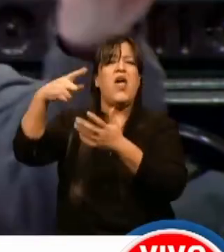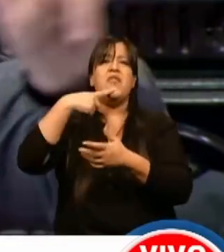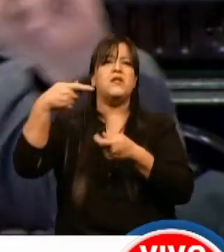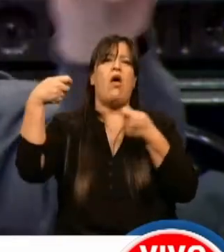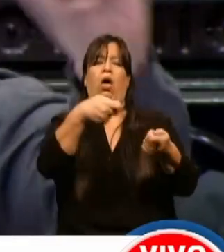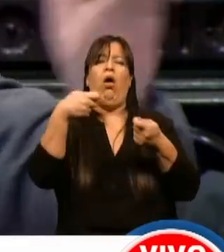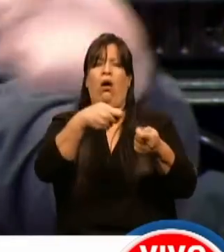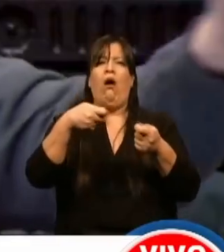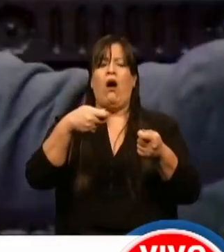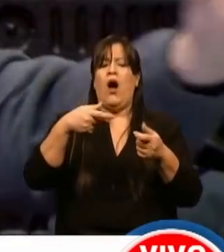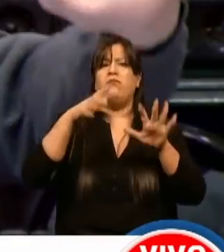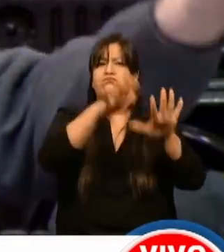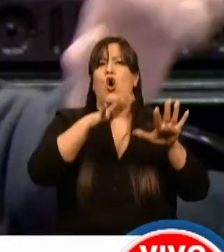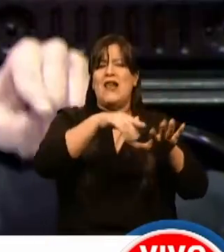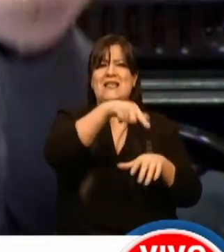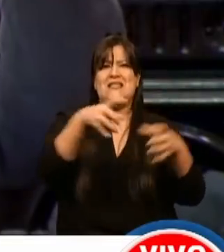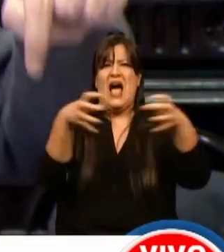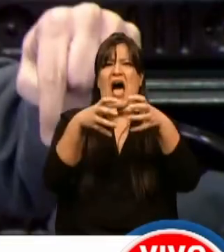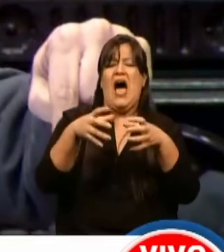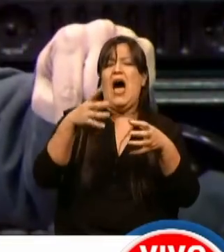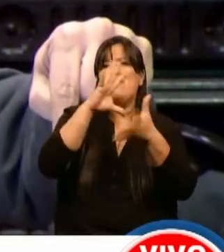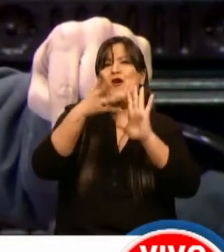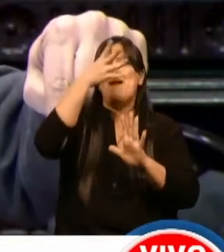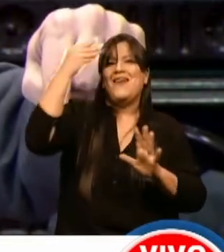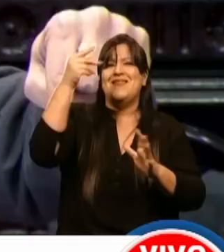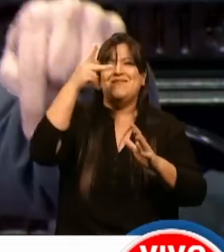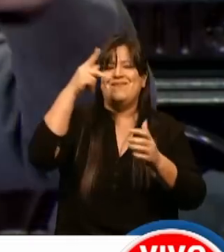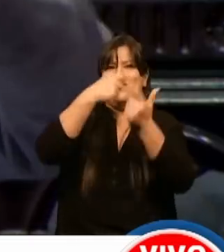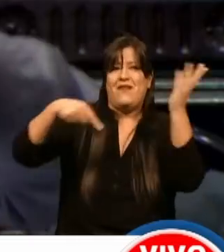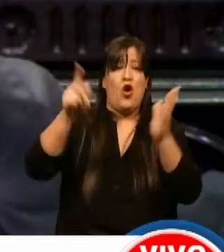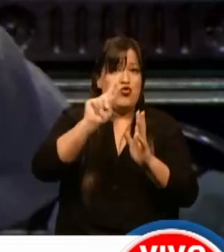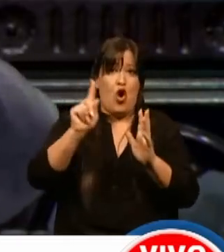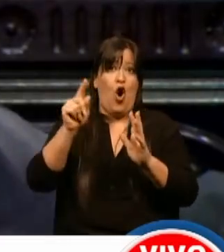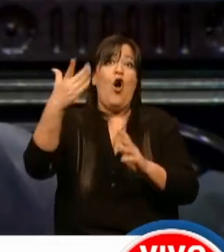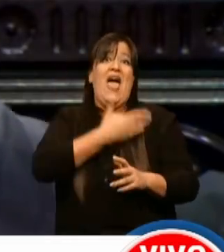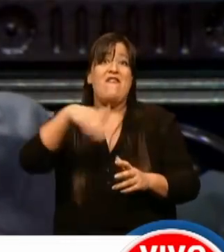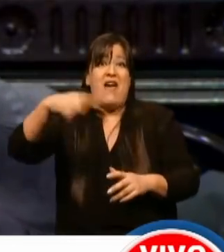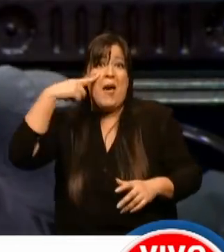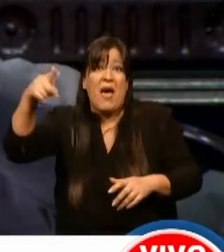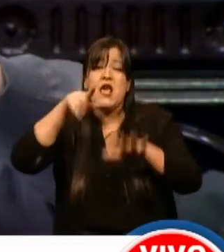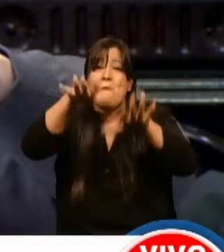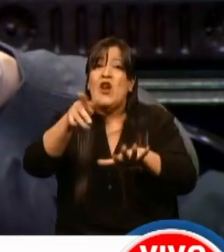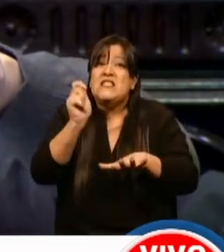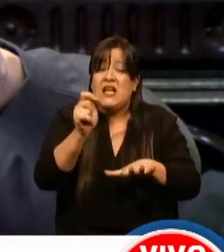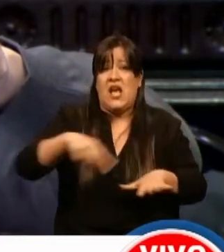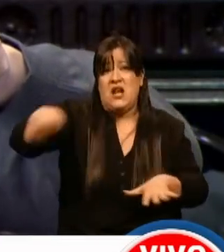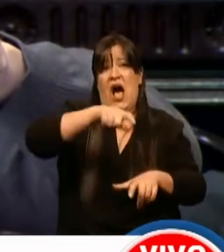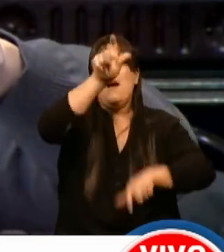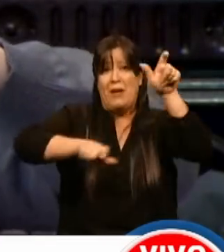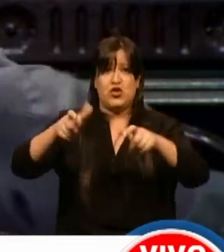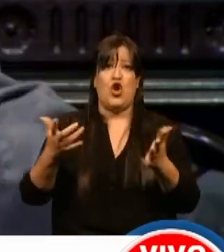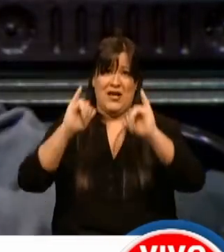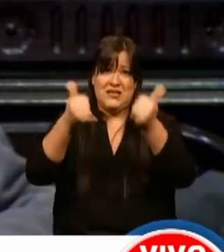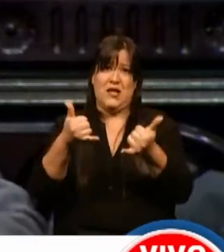kirchnerismo. No, a nosotros nos acosa al país, a los argentinos y a las argentinas.